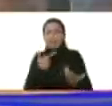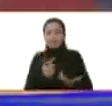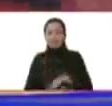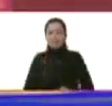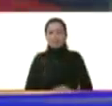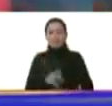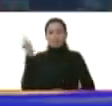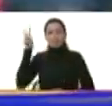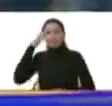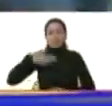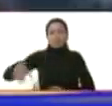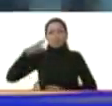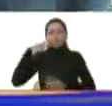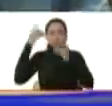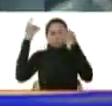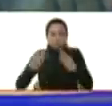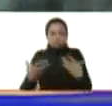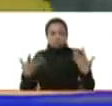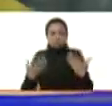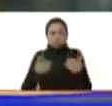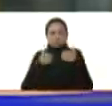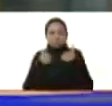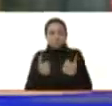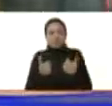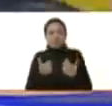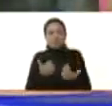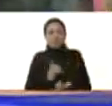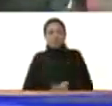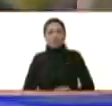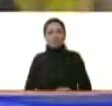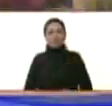Venezuela es un pueblo digno.